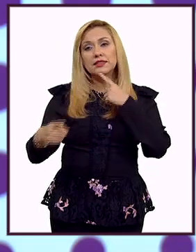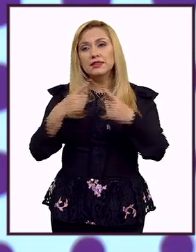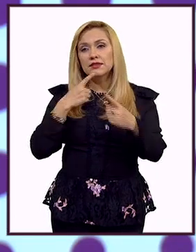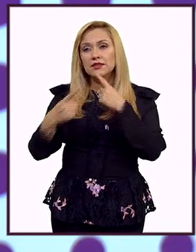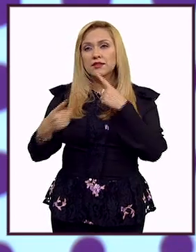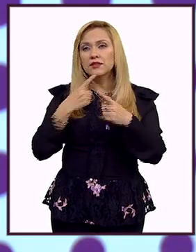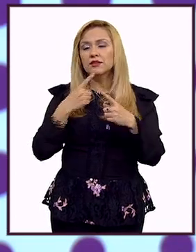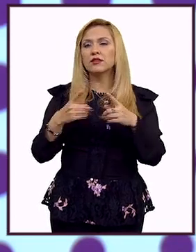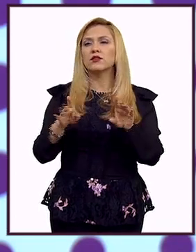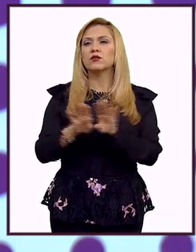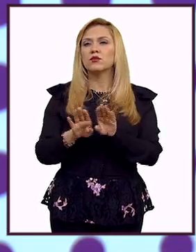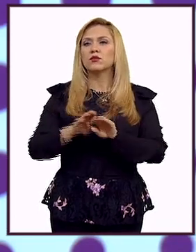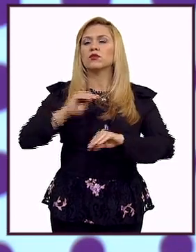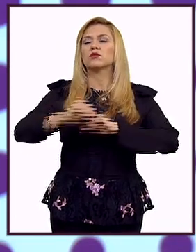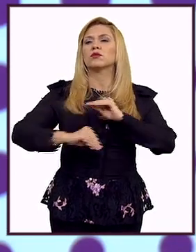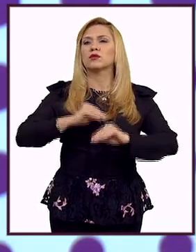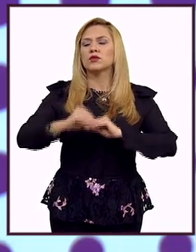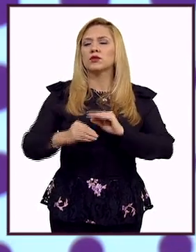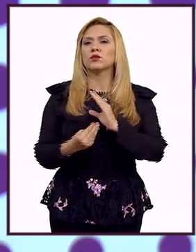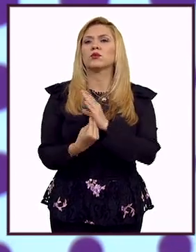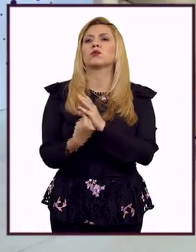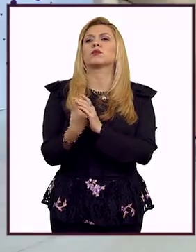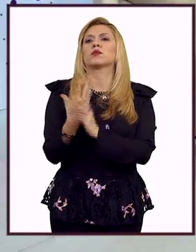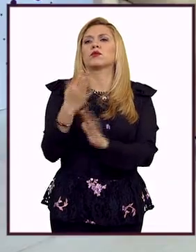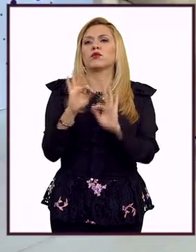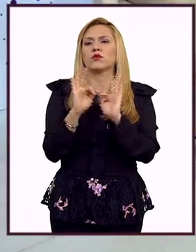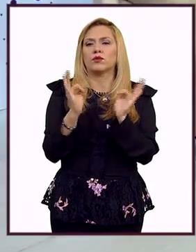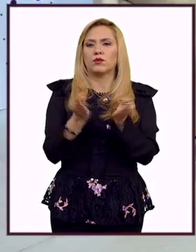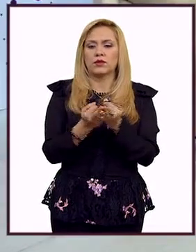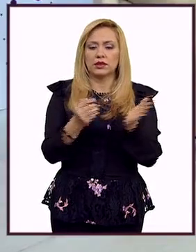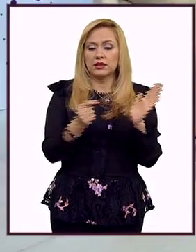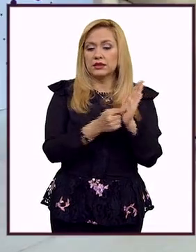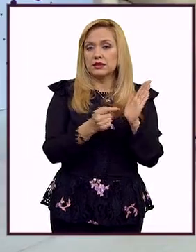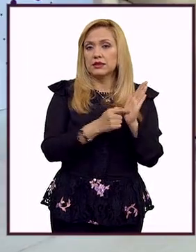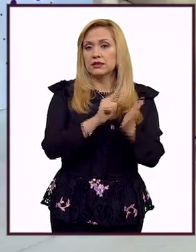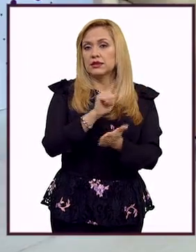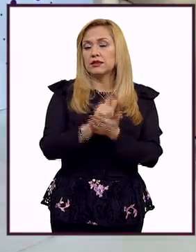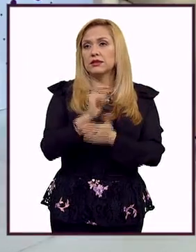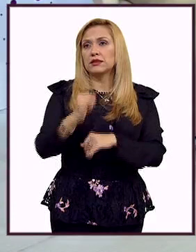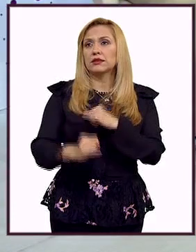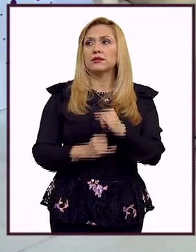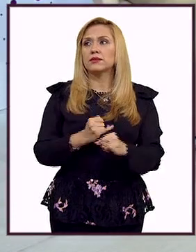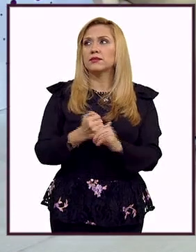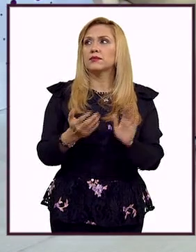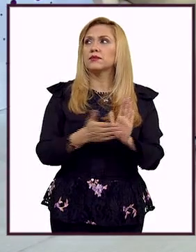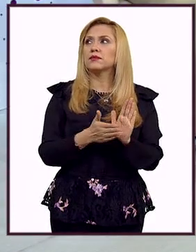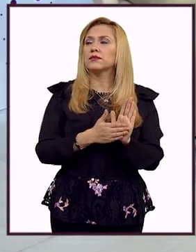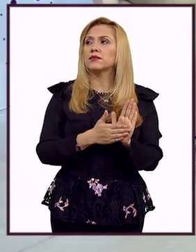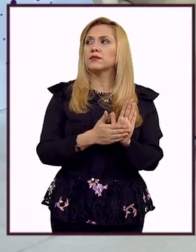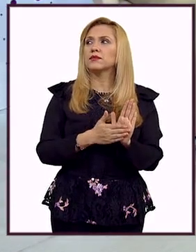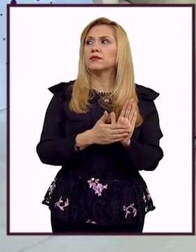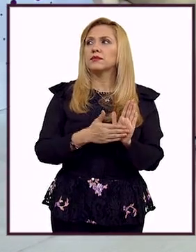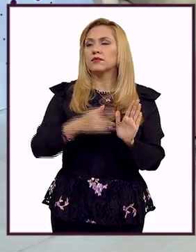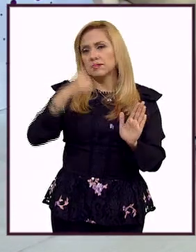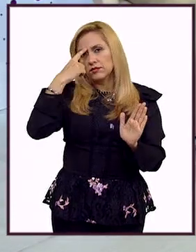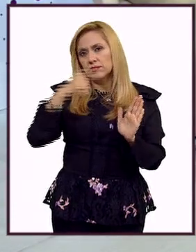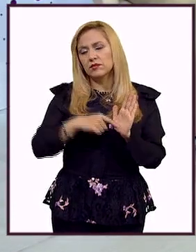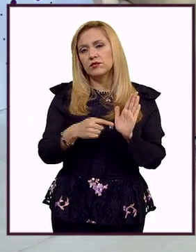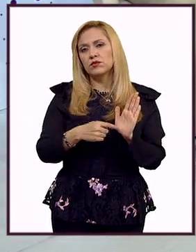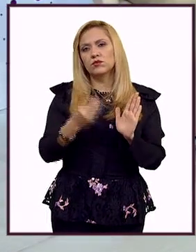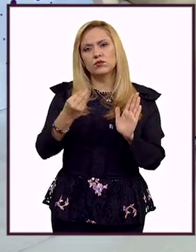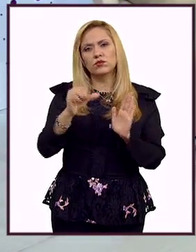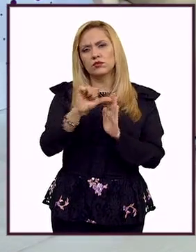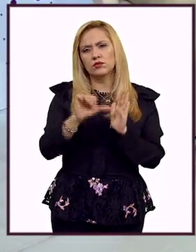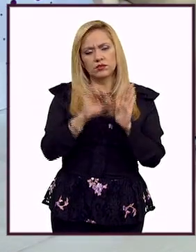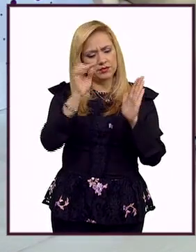modelos de desarrollo. O sea, creo que la declaración, no como uno hubiese querido que quedara, pero sí quedó en varios artículos